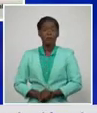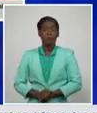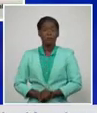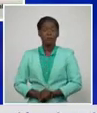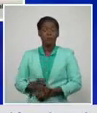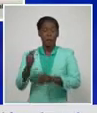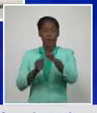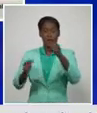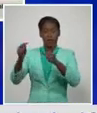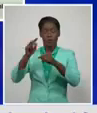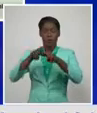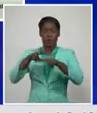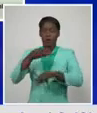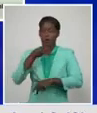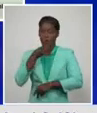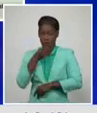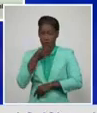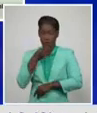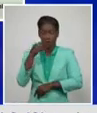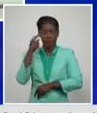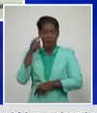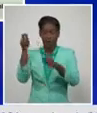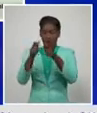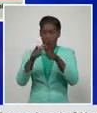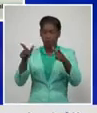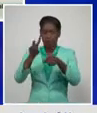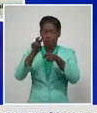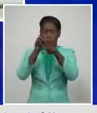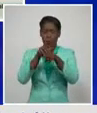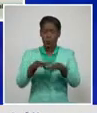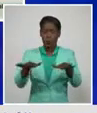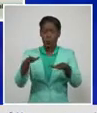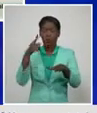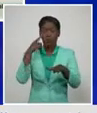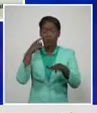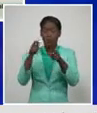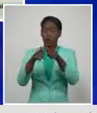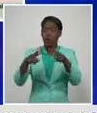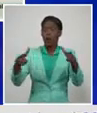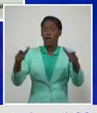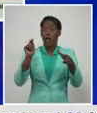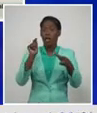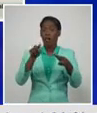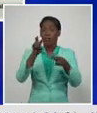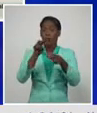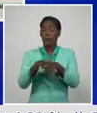elevada de Cuba en los últimos 15 días,